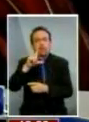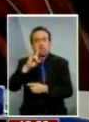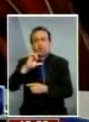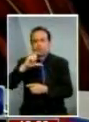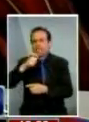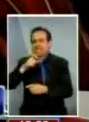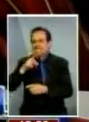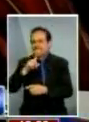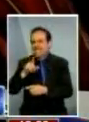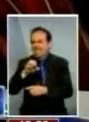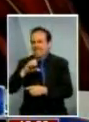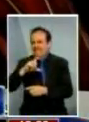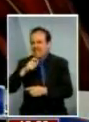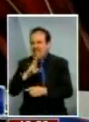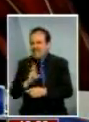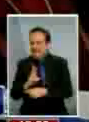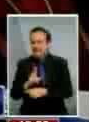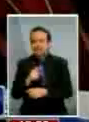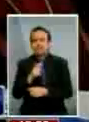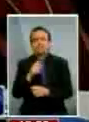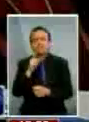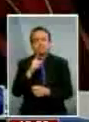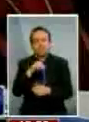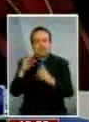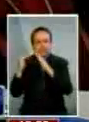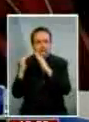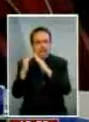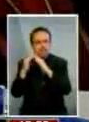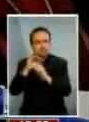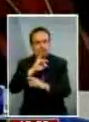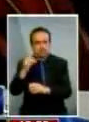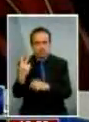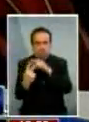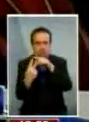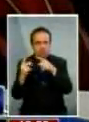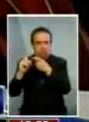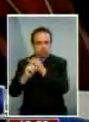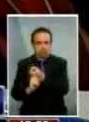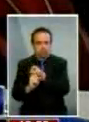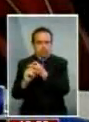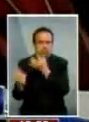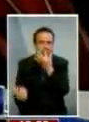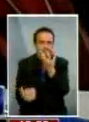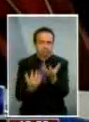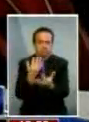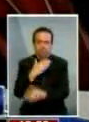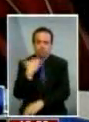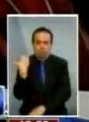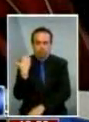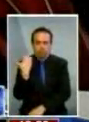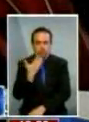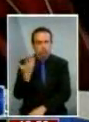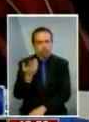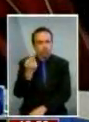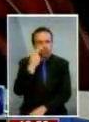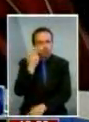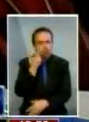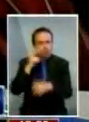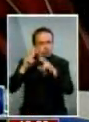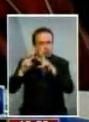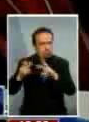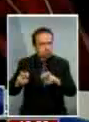que estaban atacando su casa. Minutos más tarde, el matrimonio fallecía en un incendio. Para conocer cómo ha avanzado